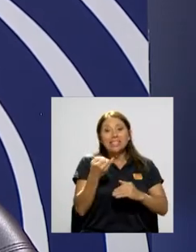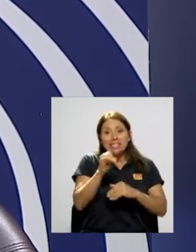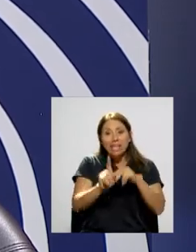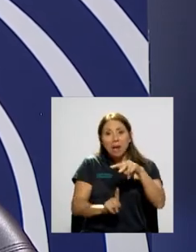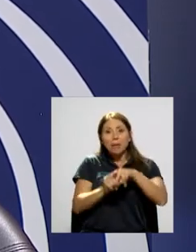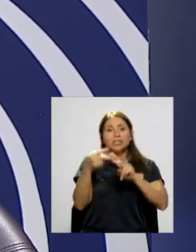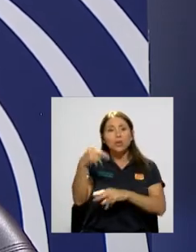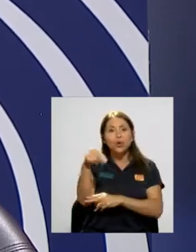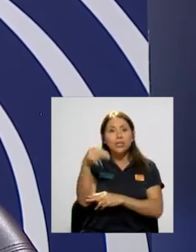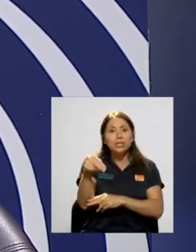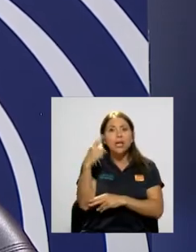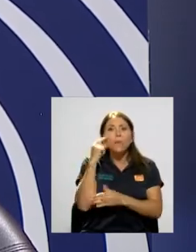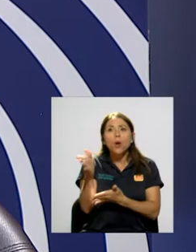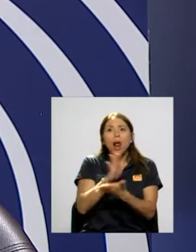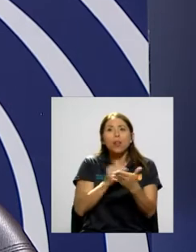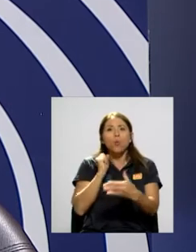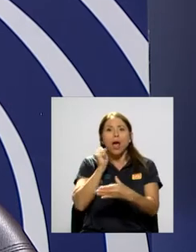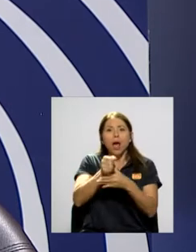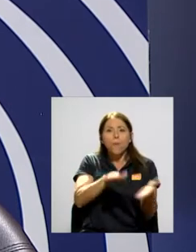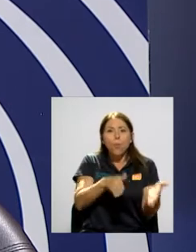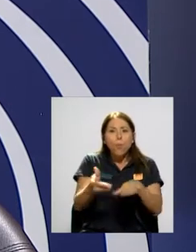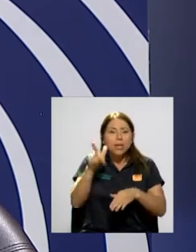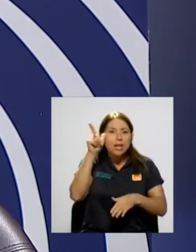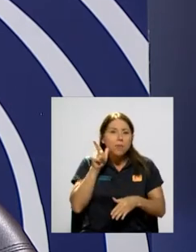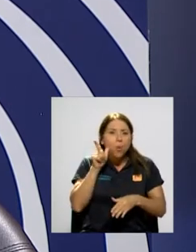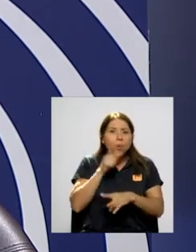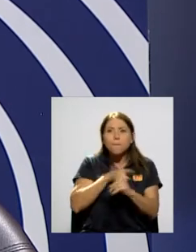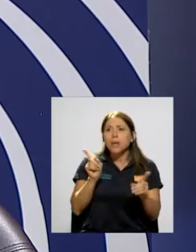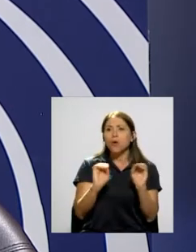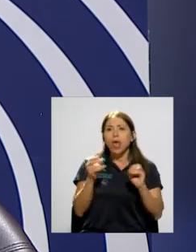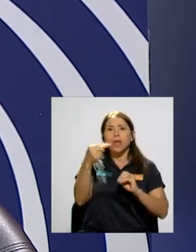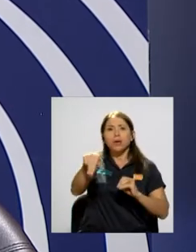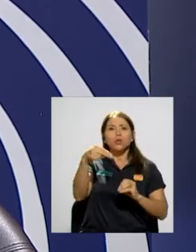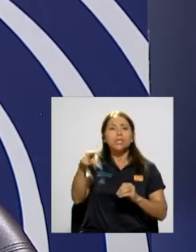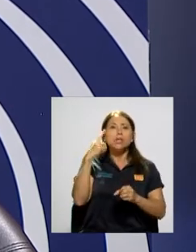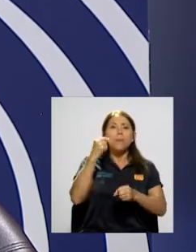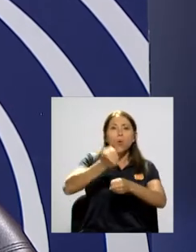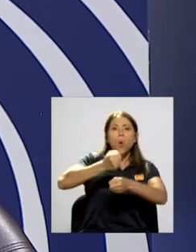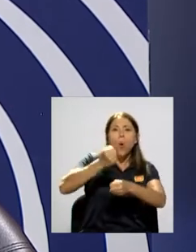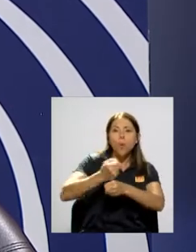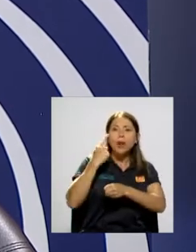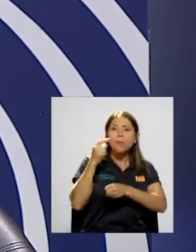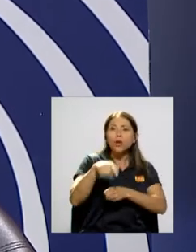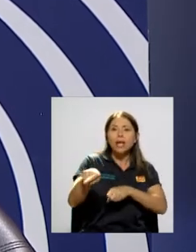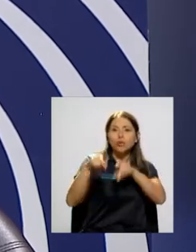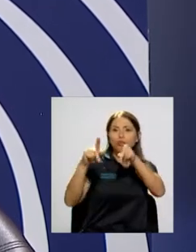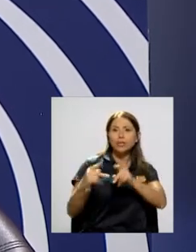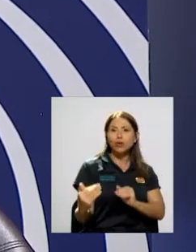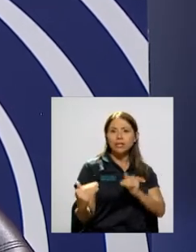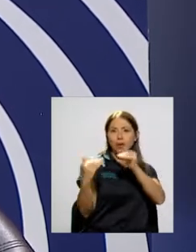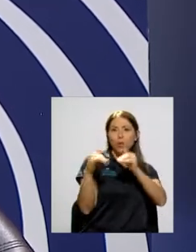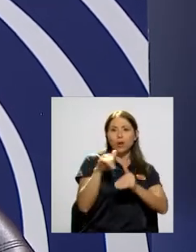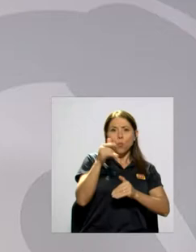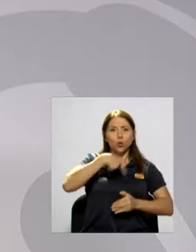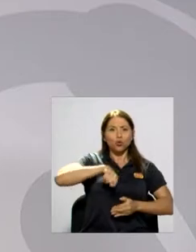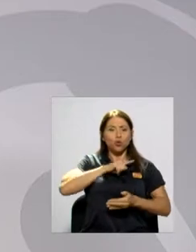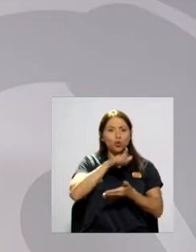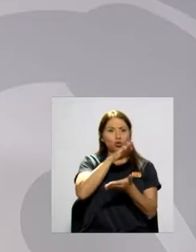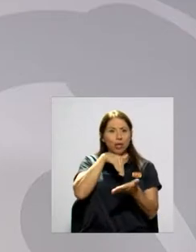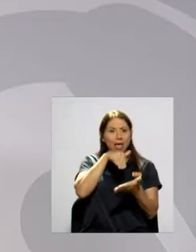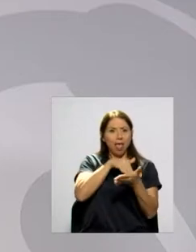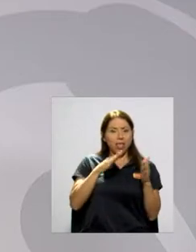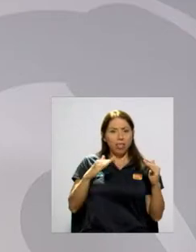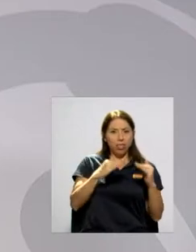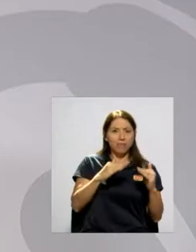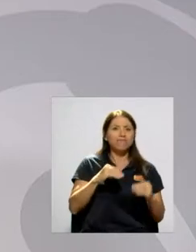pero nunca por obras, nunca porque se les considera tan ciudadanos como los que vivimos en el gran área metropolitana. Sí, Limón está en el abandono.